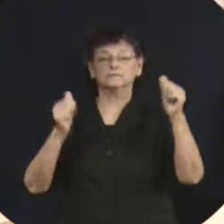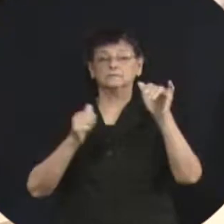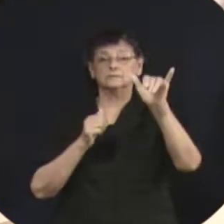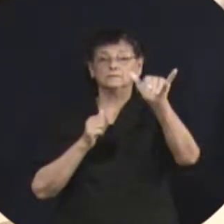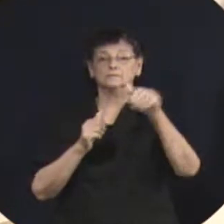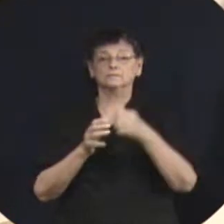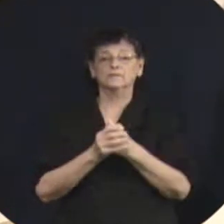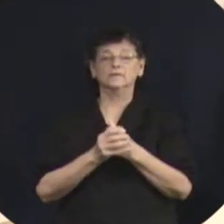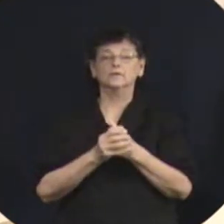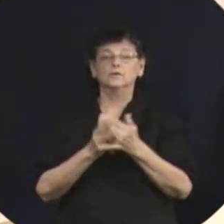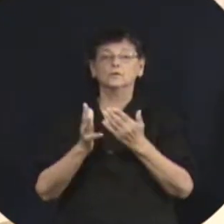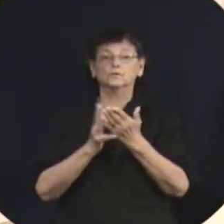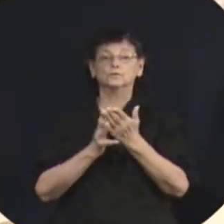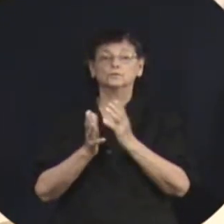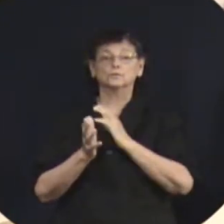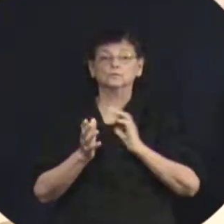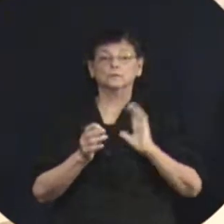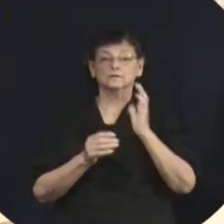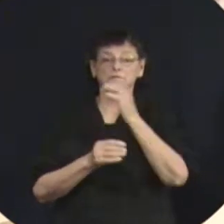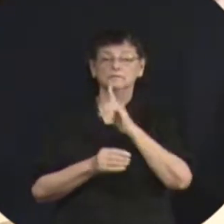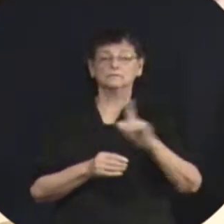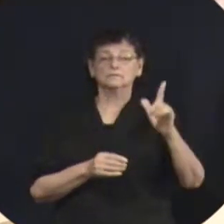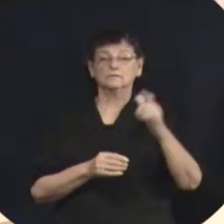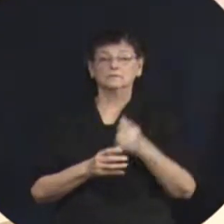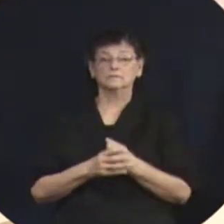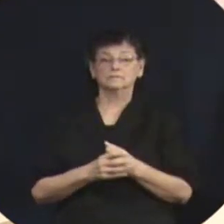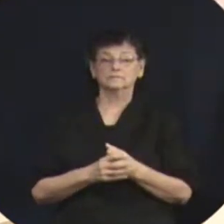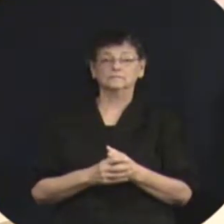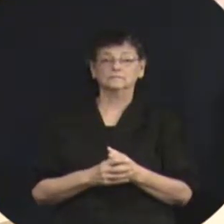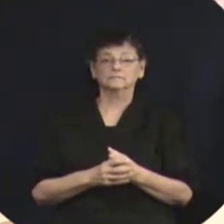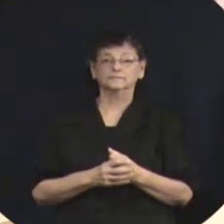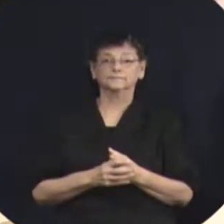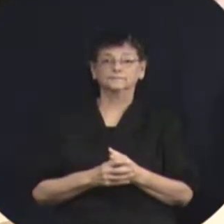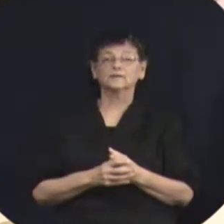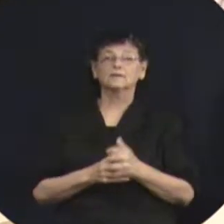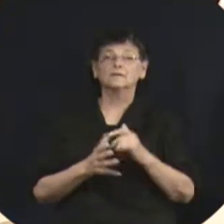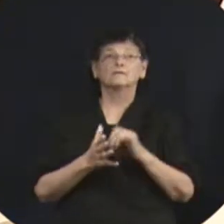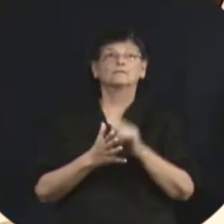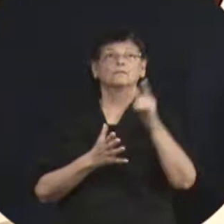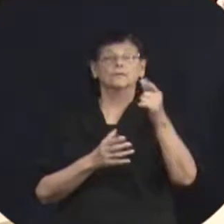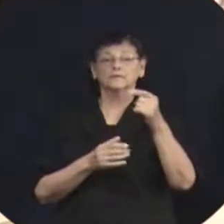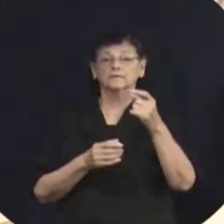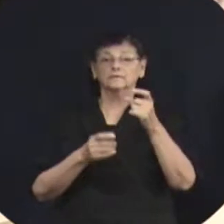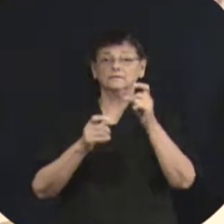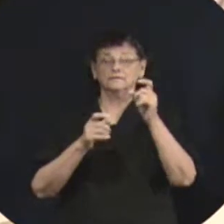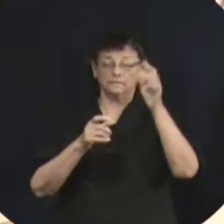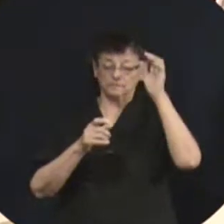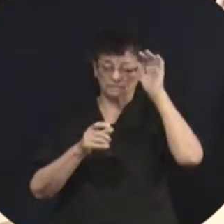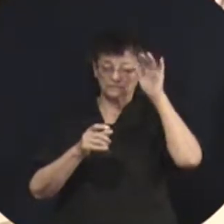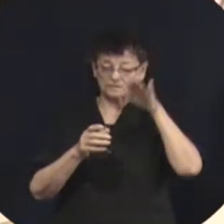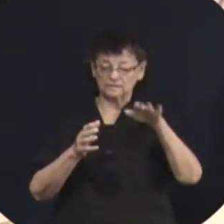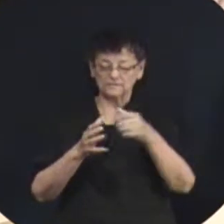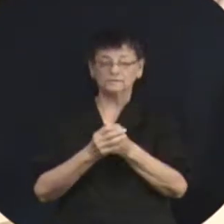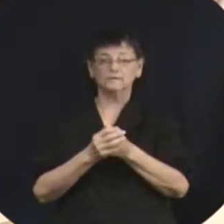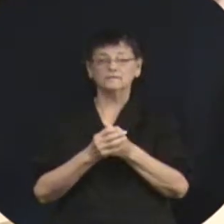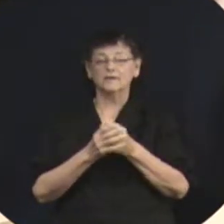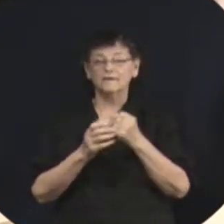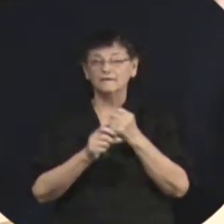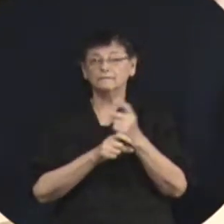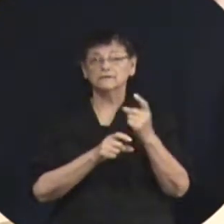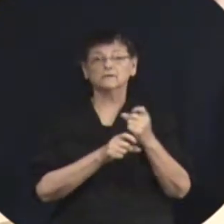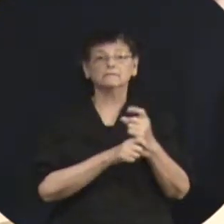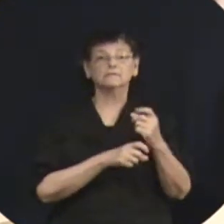y Eterno, por Cristo nuestro Señor. Por Él concedes a tus hijos anhelar, año tras